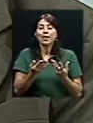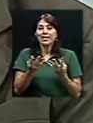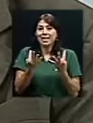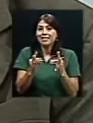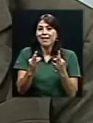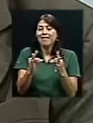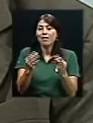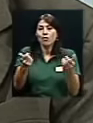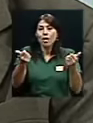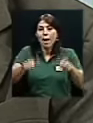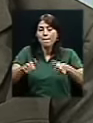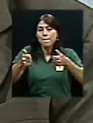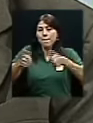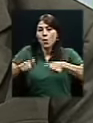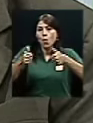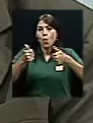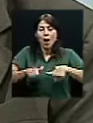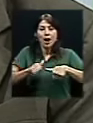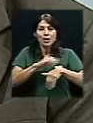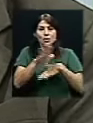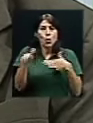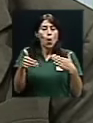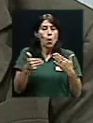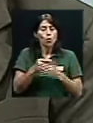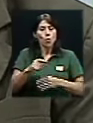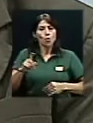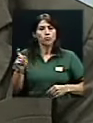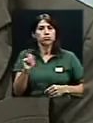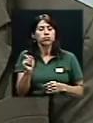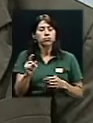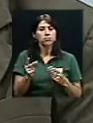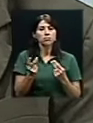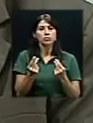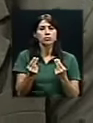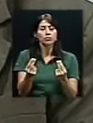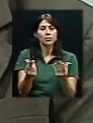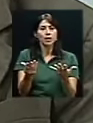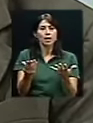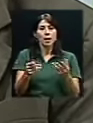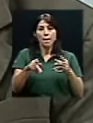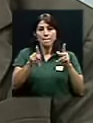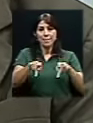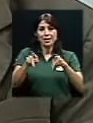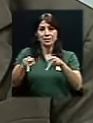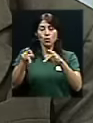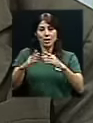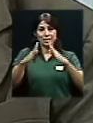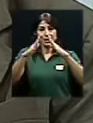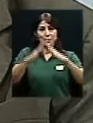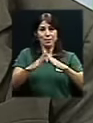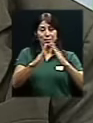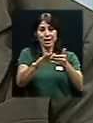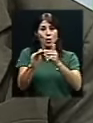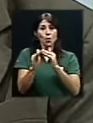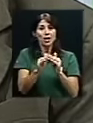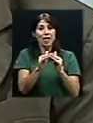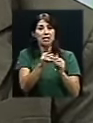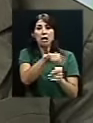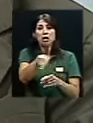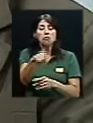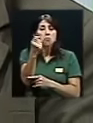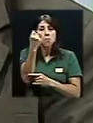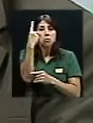tratando de aprobar a golpe de tambor, movilizan personas de la comunidad que no entienden del problema,